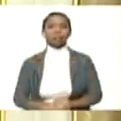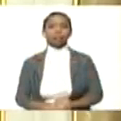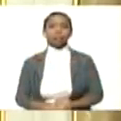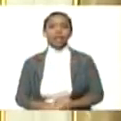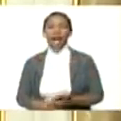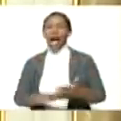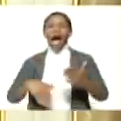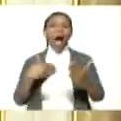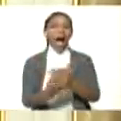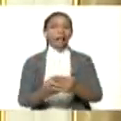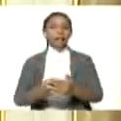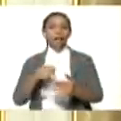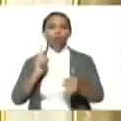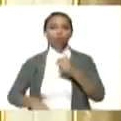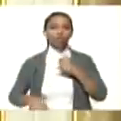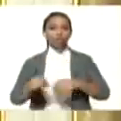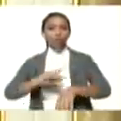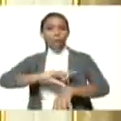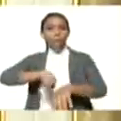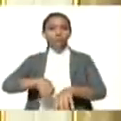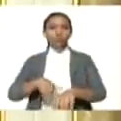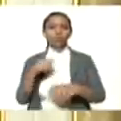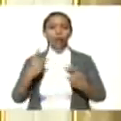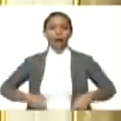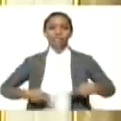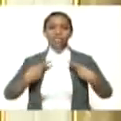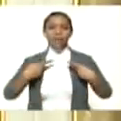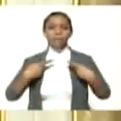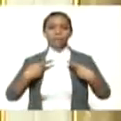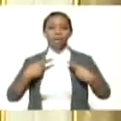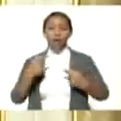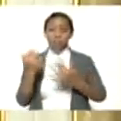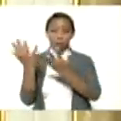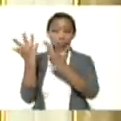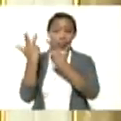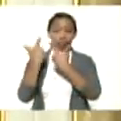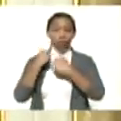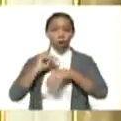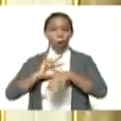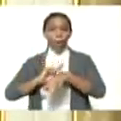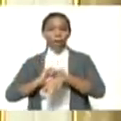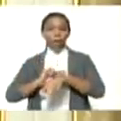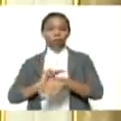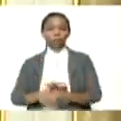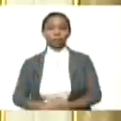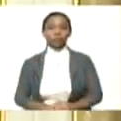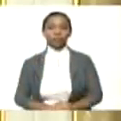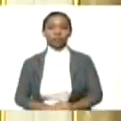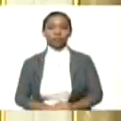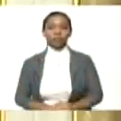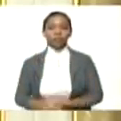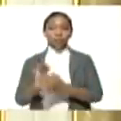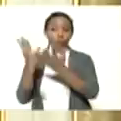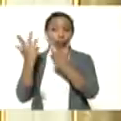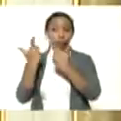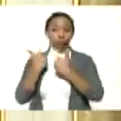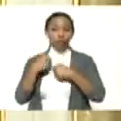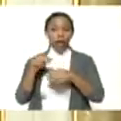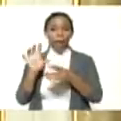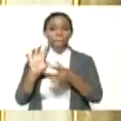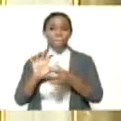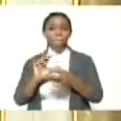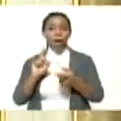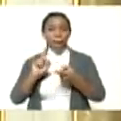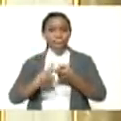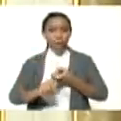hasta el último segundo de su vida. Me contaron los médicos, me contó su esposa y